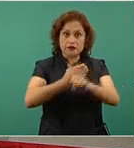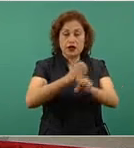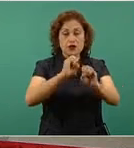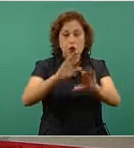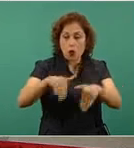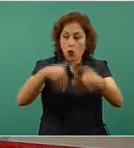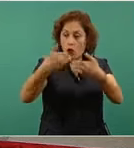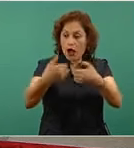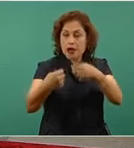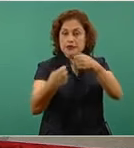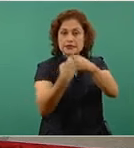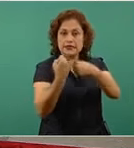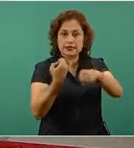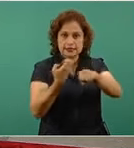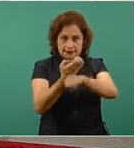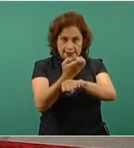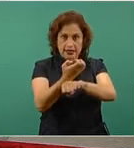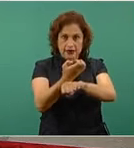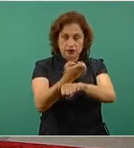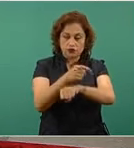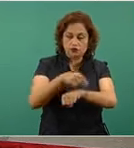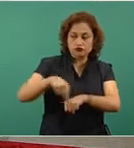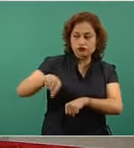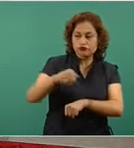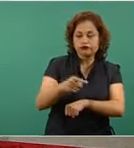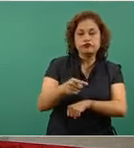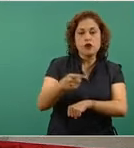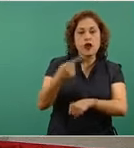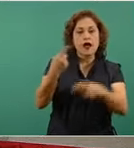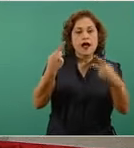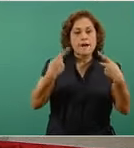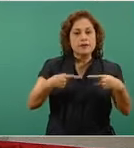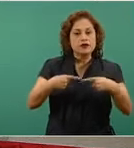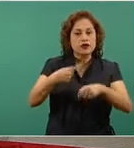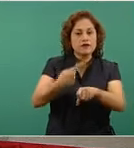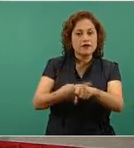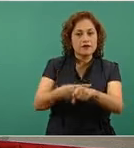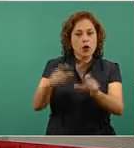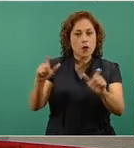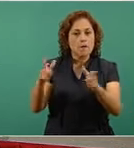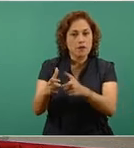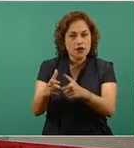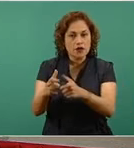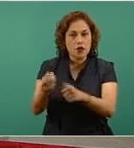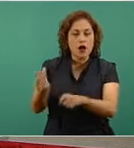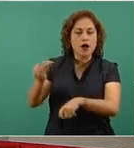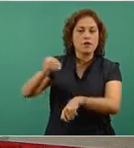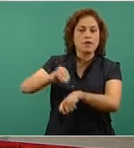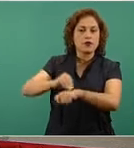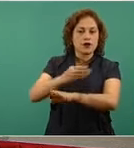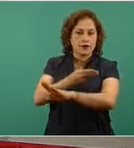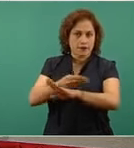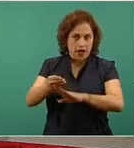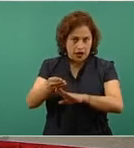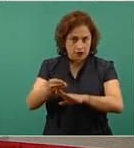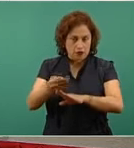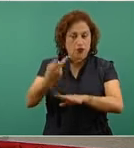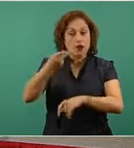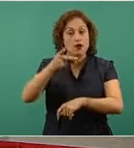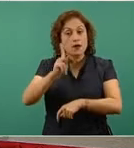entidad federativa, no tiene índices altos, lo pintamos de un color blanco. Pero cuando el